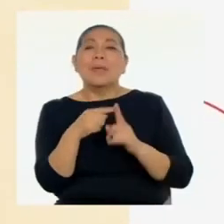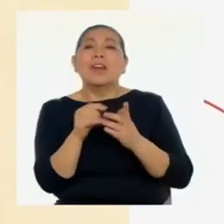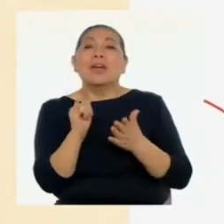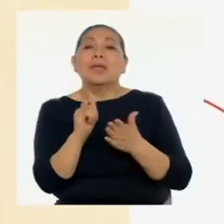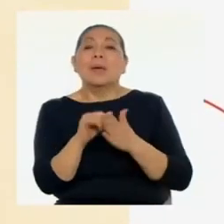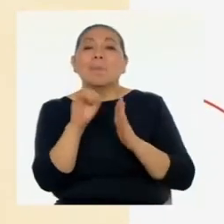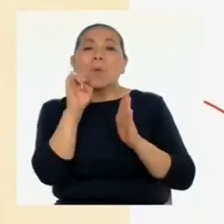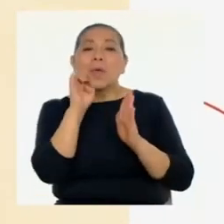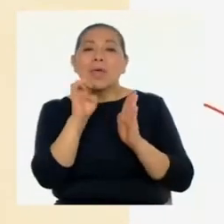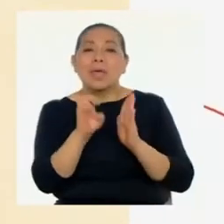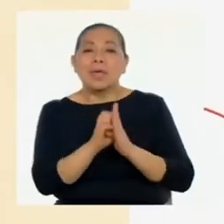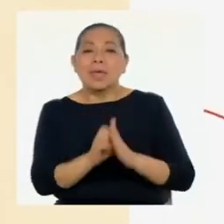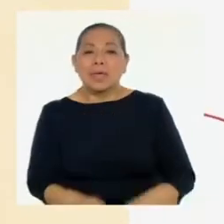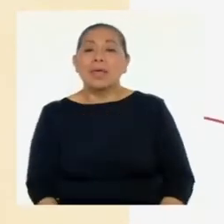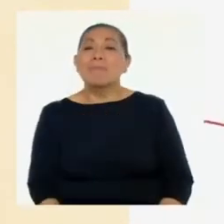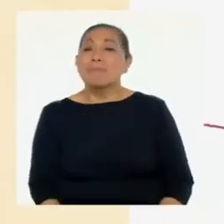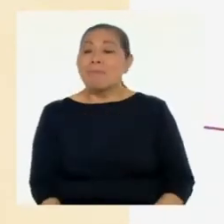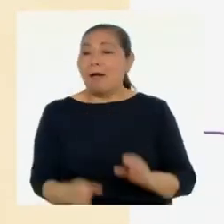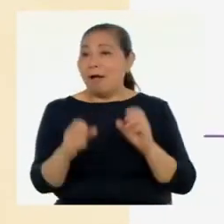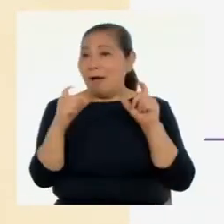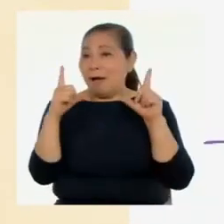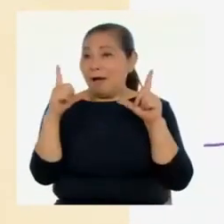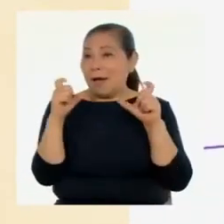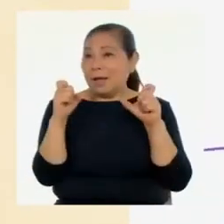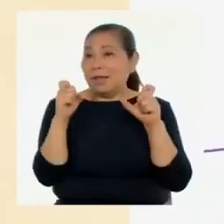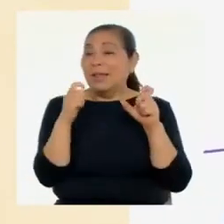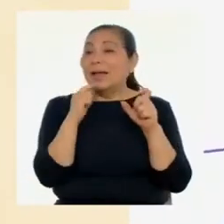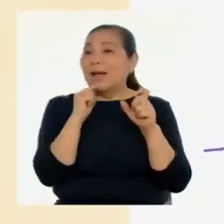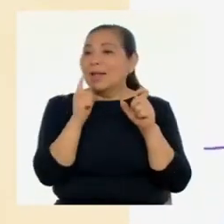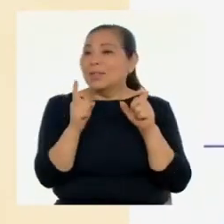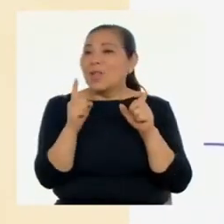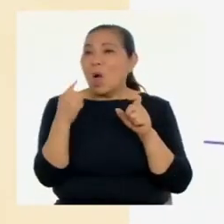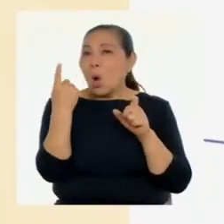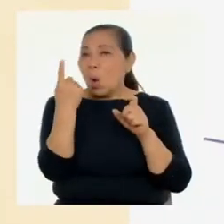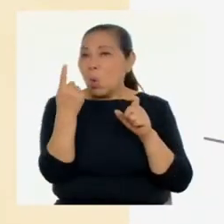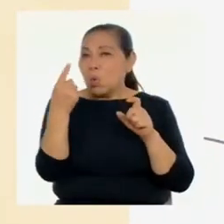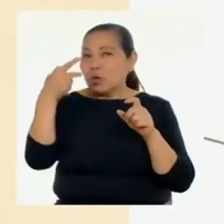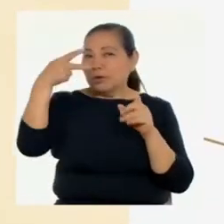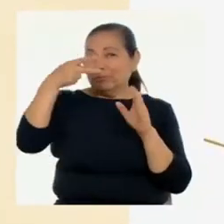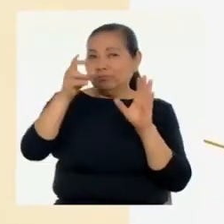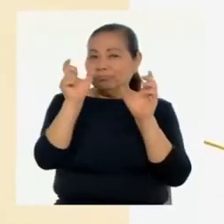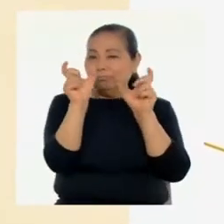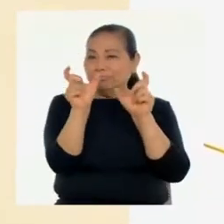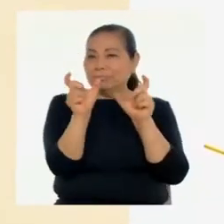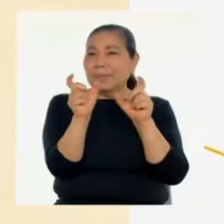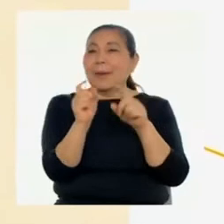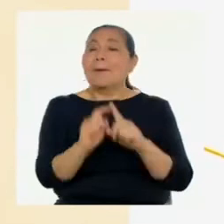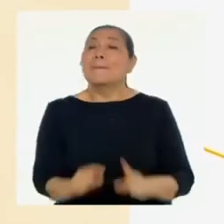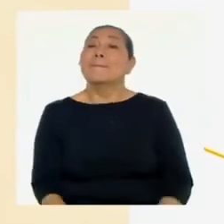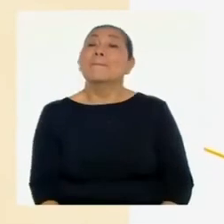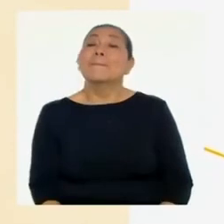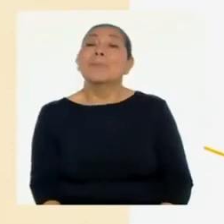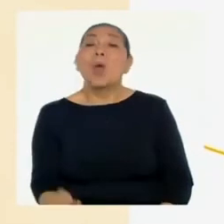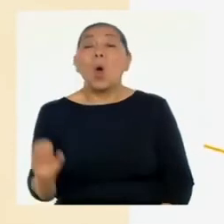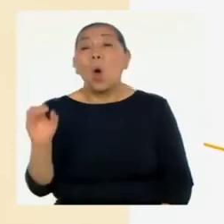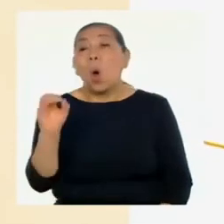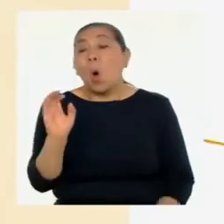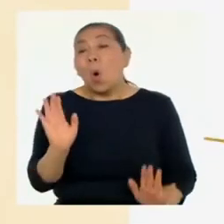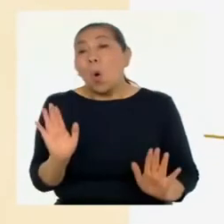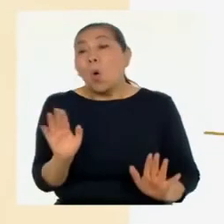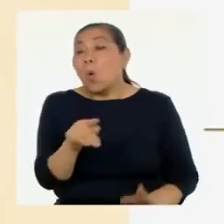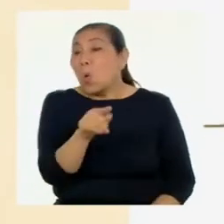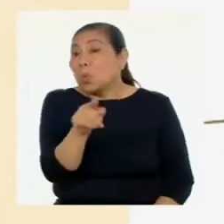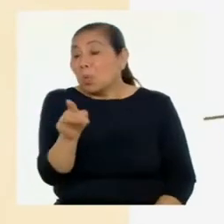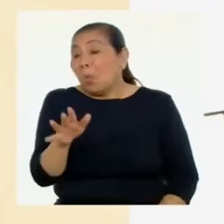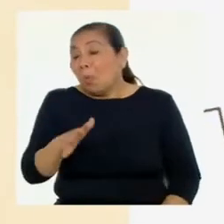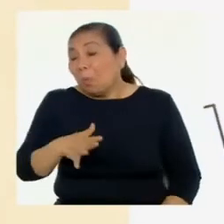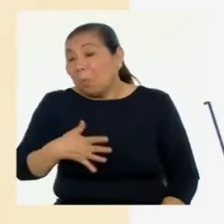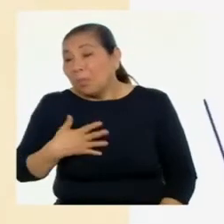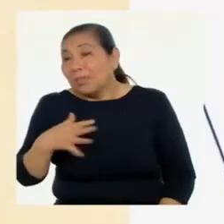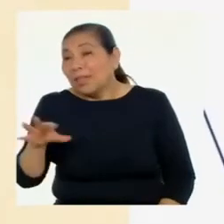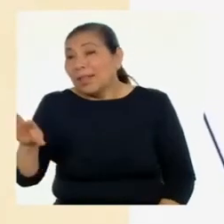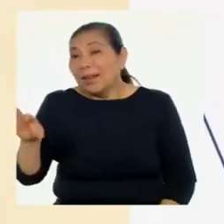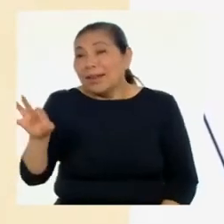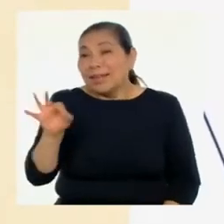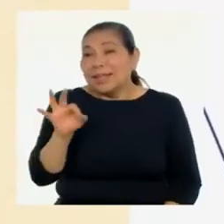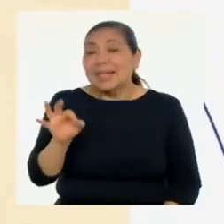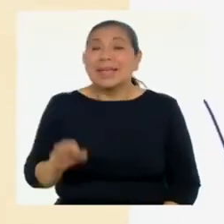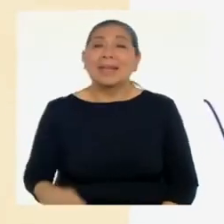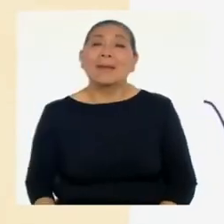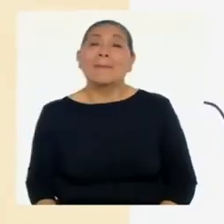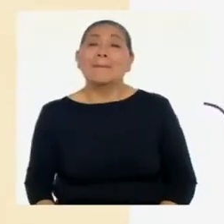en el que, por ejemplo, las imágenes están una al lado de la otra. Obviamente,